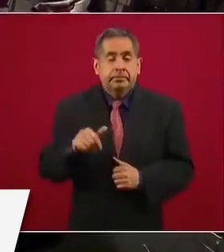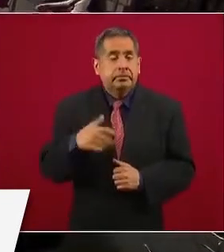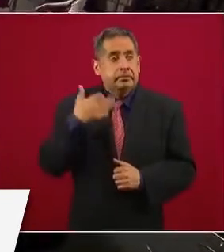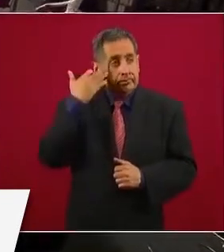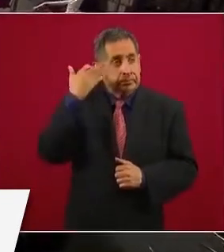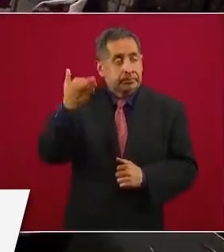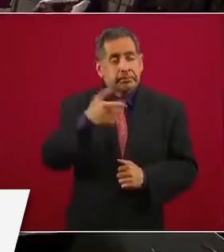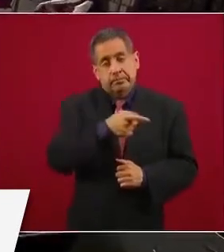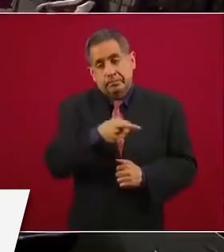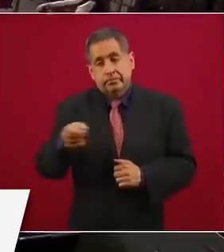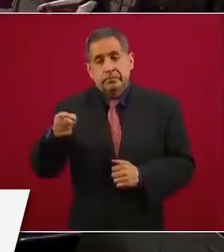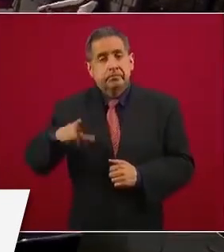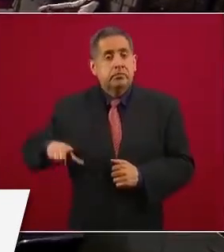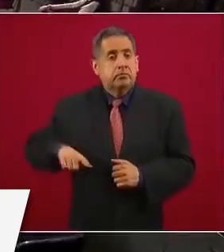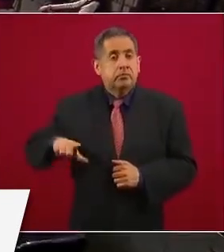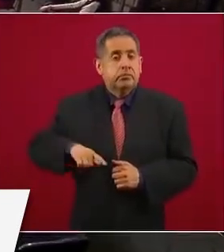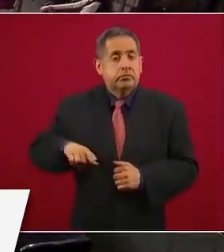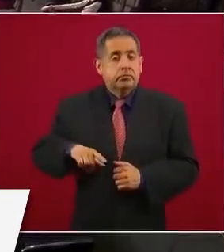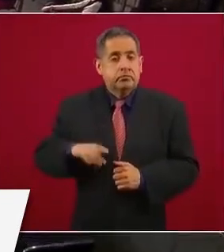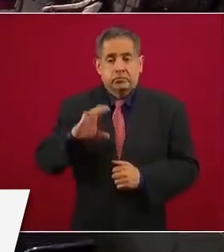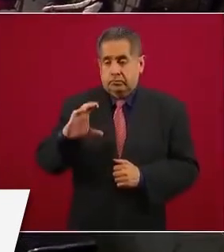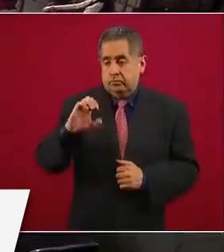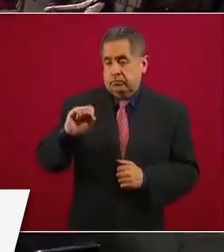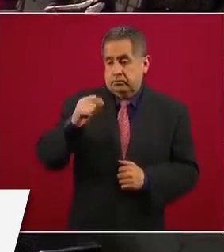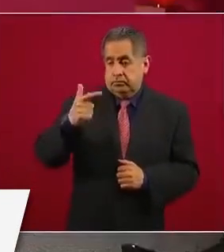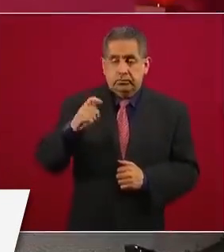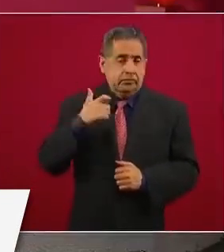durante el gobierno de Salinas de Gortari,